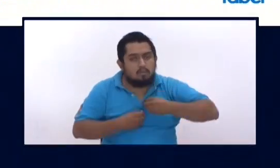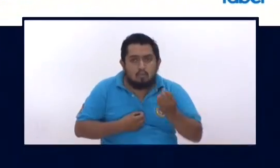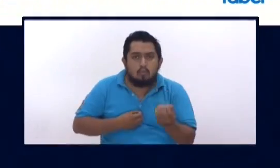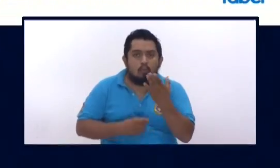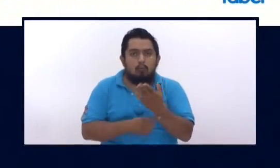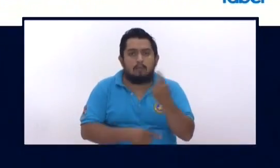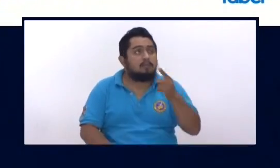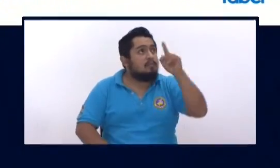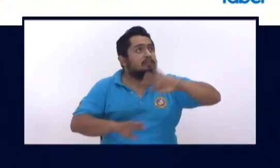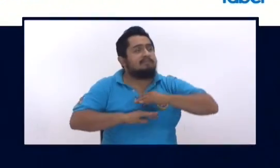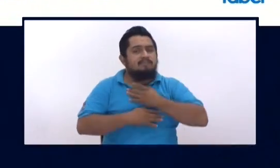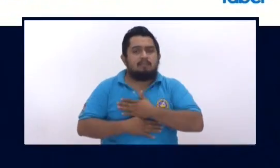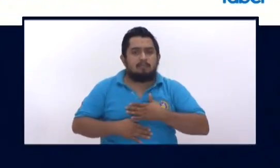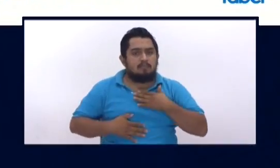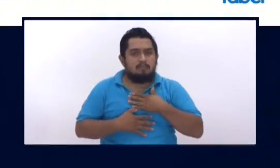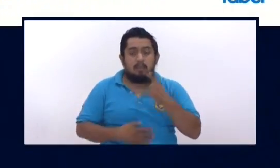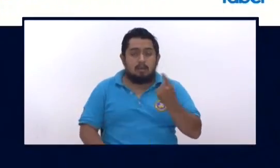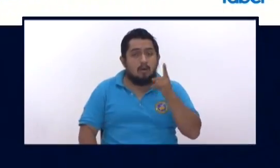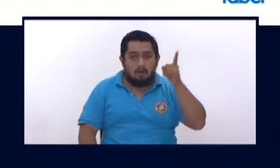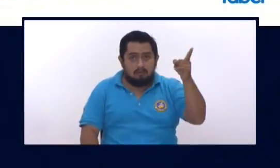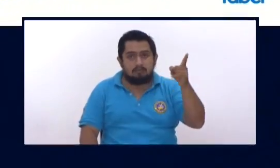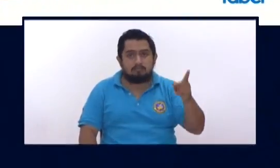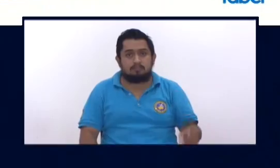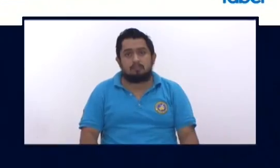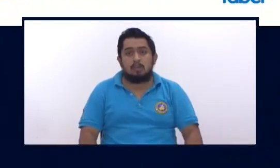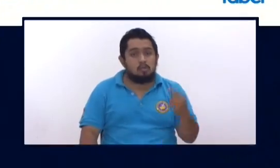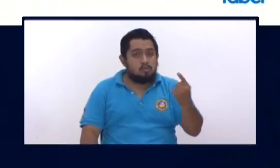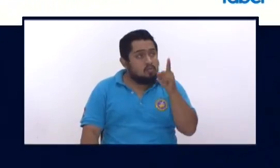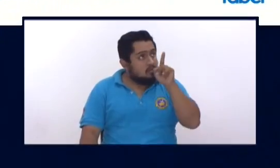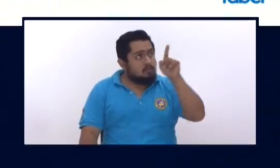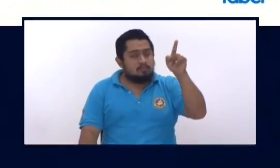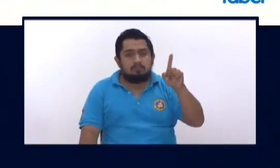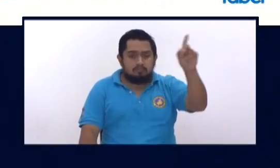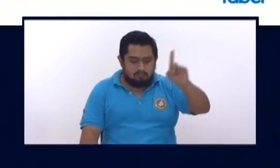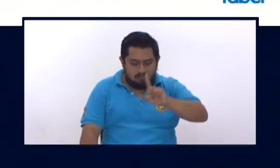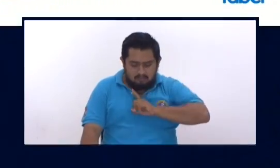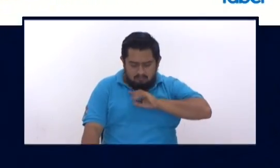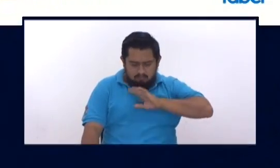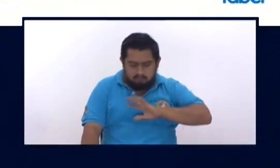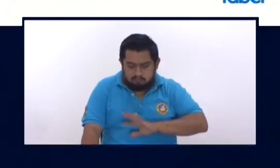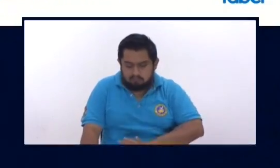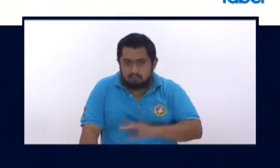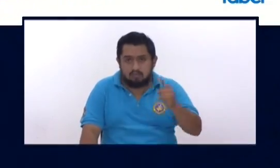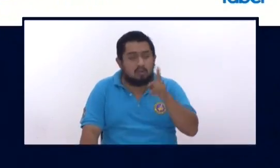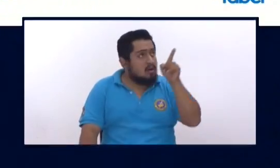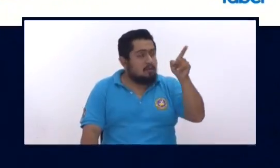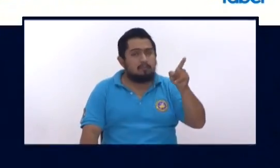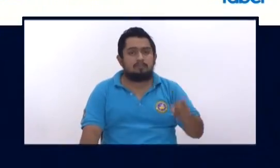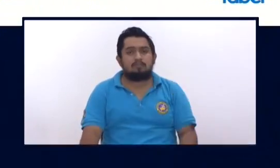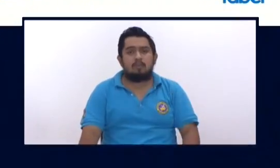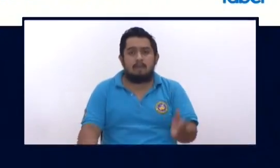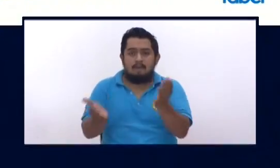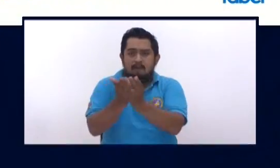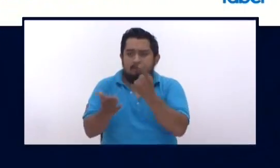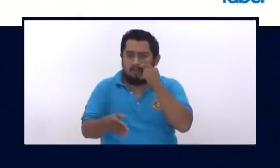su sed sólo él puede llenar el vacío de tu familiar acabo de escribir un blog búsquelo por